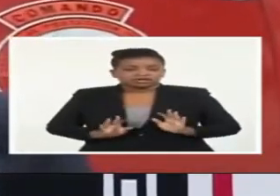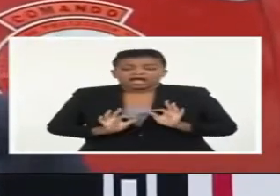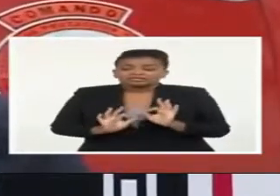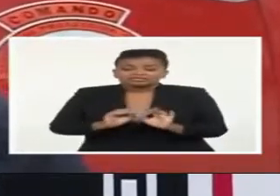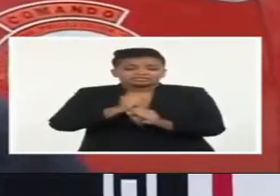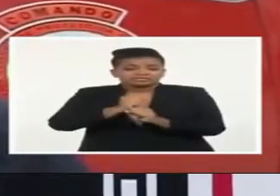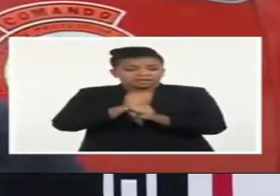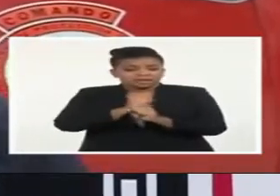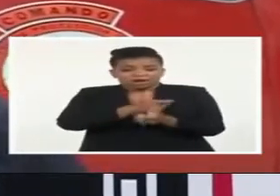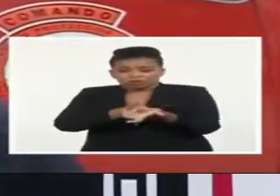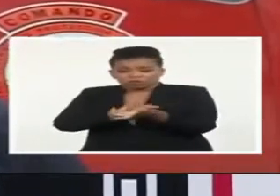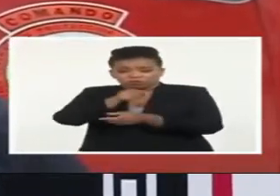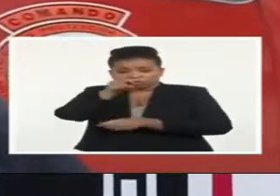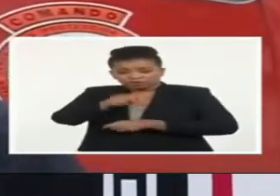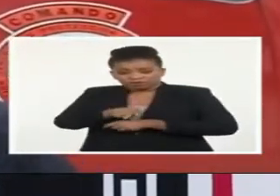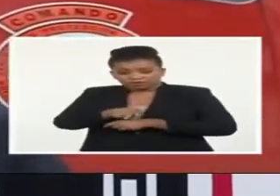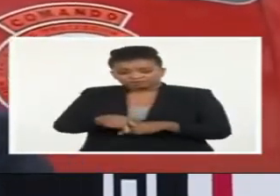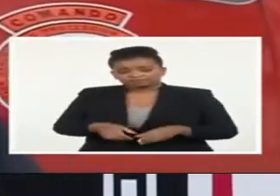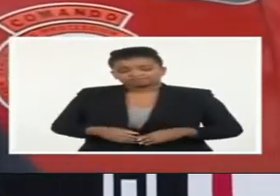que yo dije,